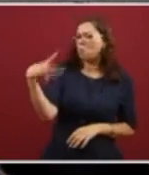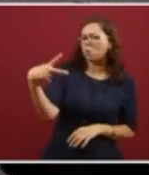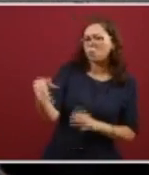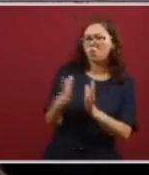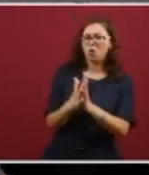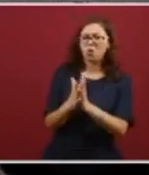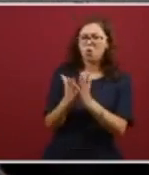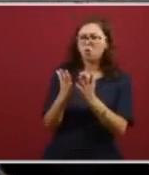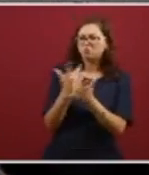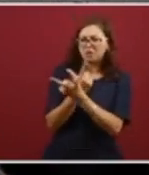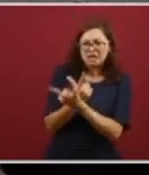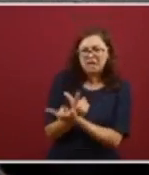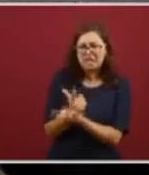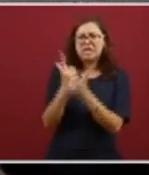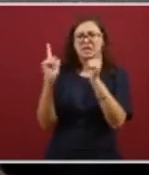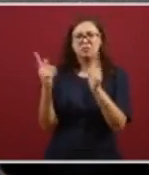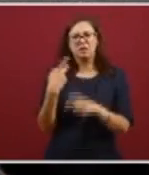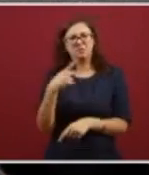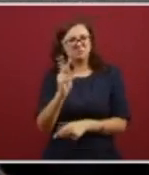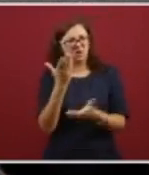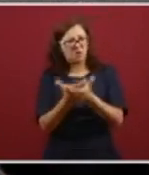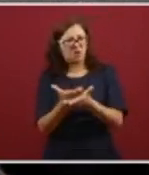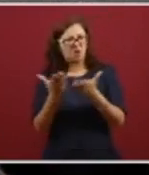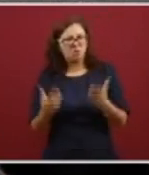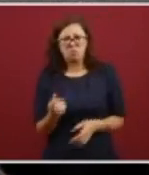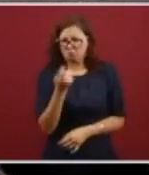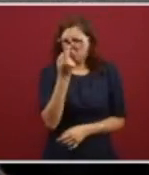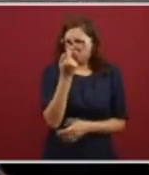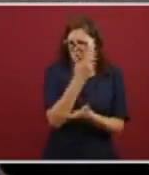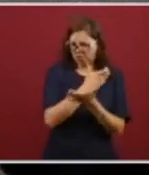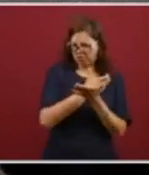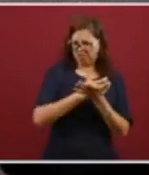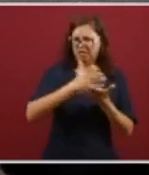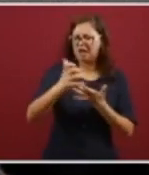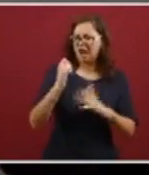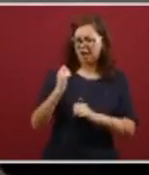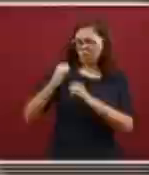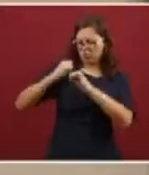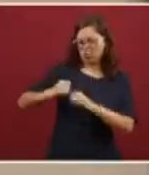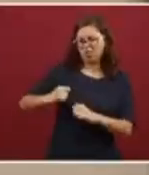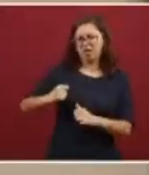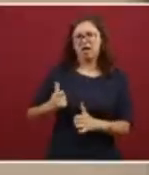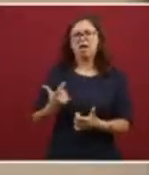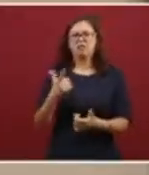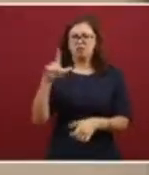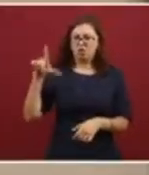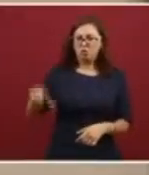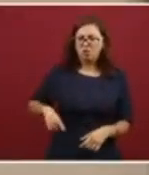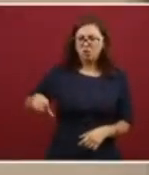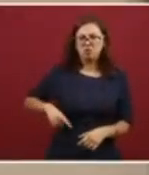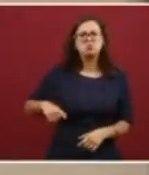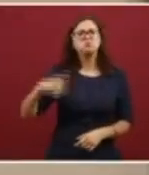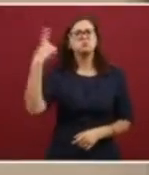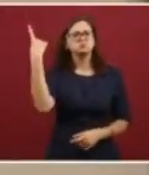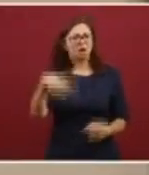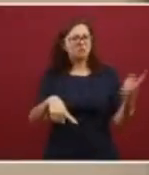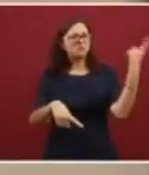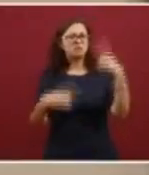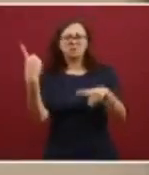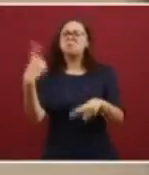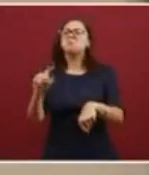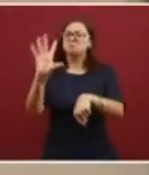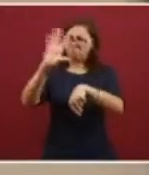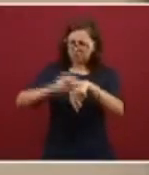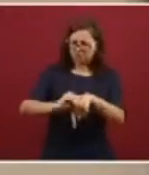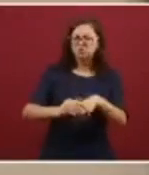Pero ¿no considera usted que se esté yendo al extremo cuando es la propia autoridad, el gobierno, quien autorice o permita